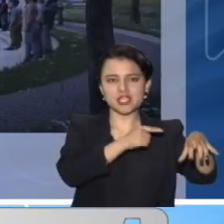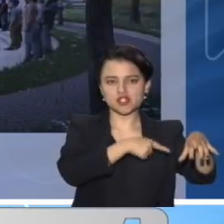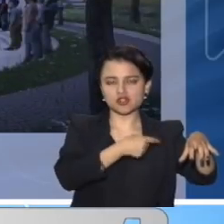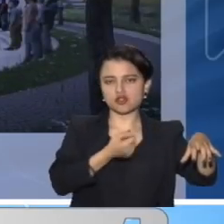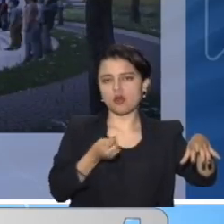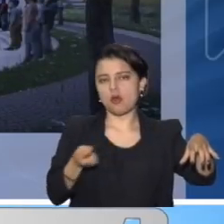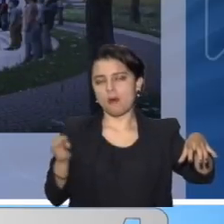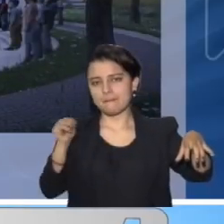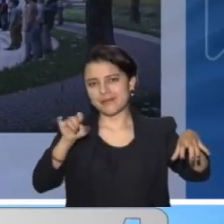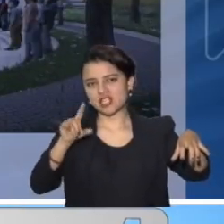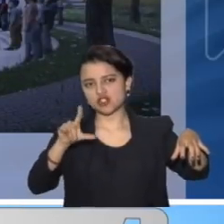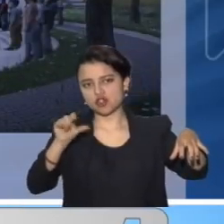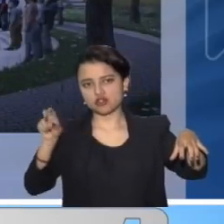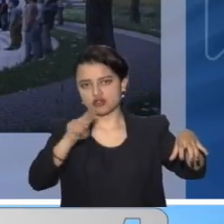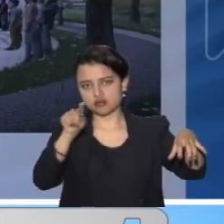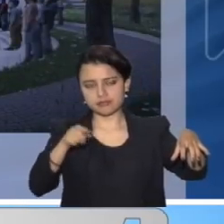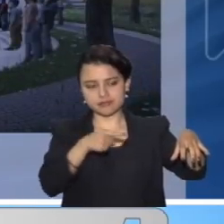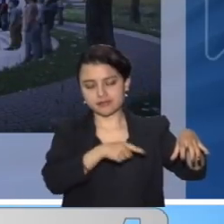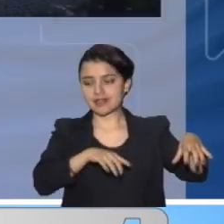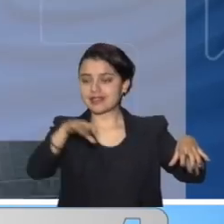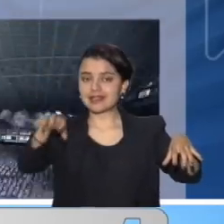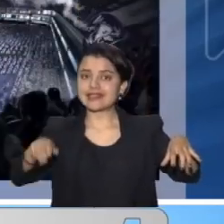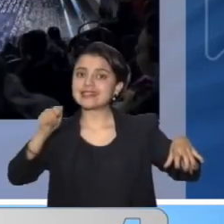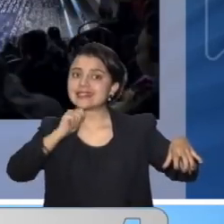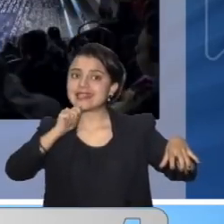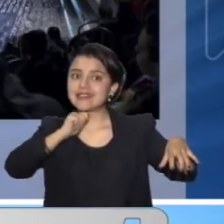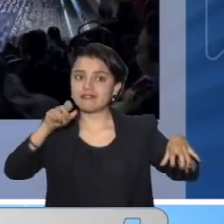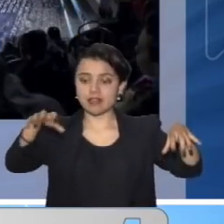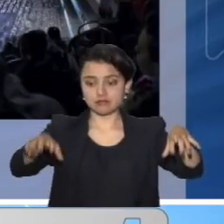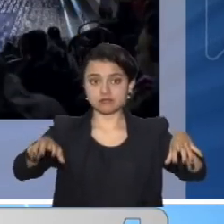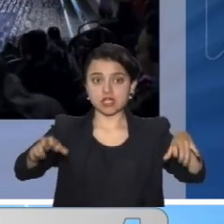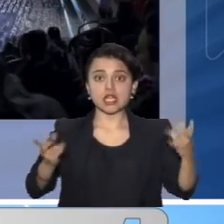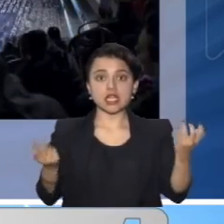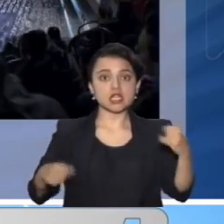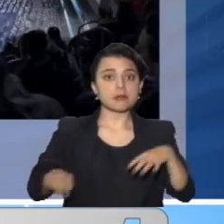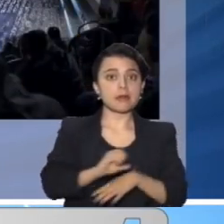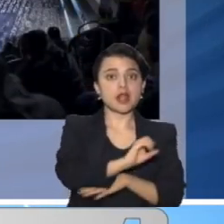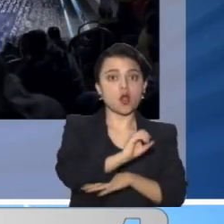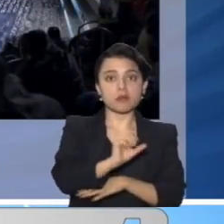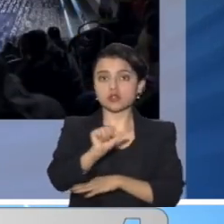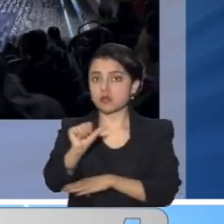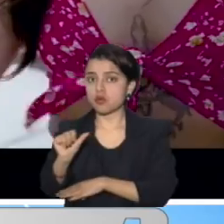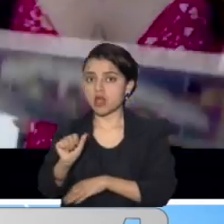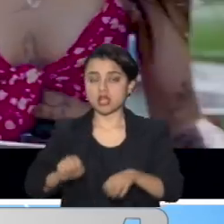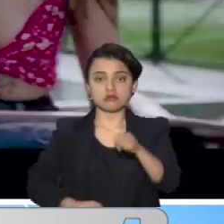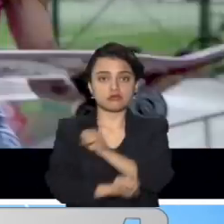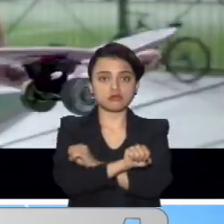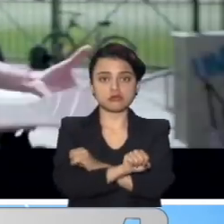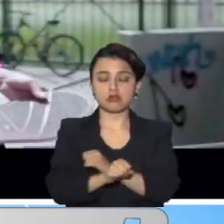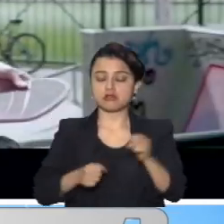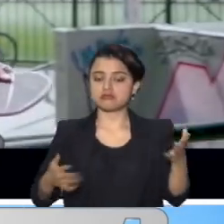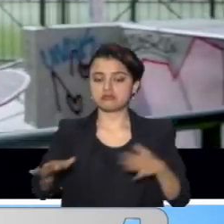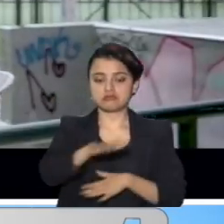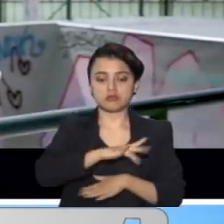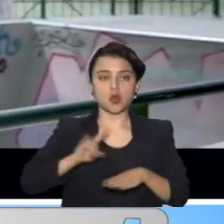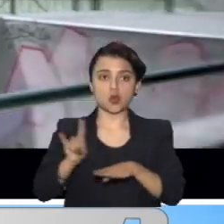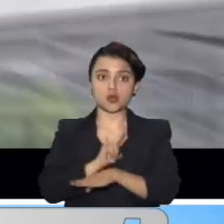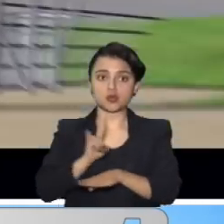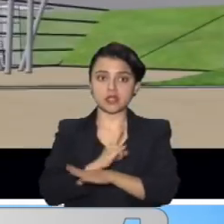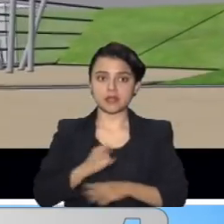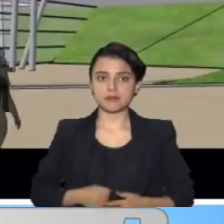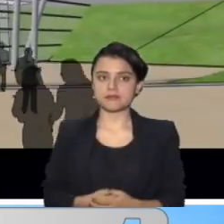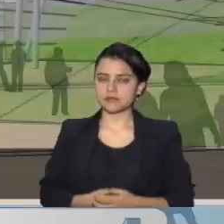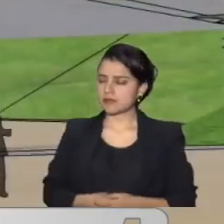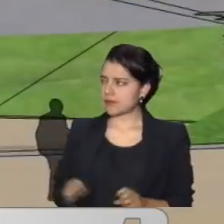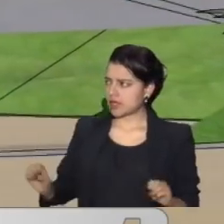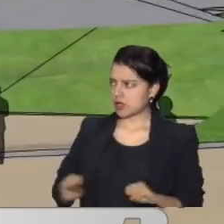alternos para los equipos visitantes y para el fútbol femenino, para que cumpla todas las condiciones de estas ligas. Es importante aclarar que El Campín,